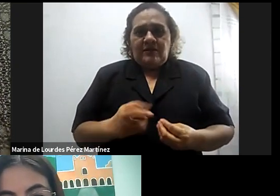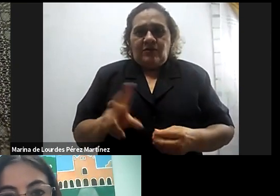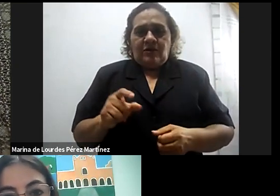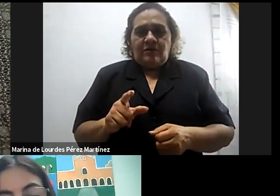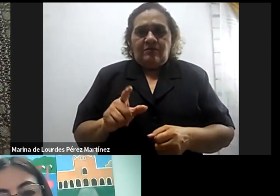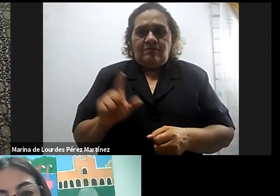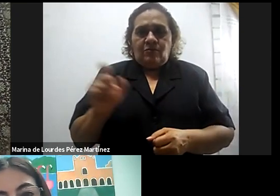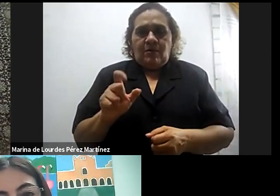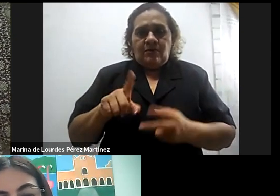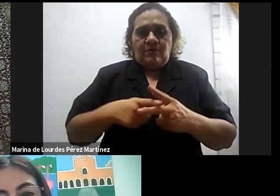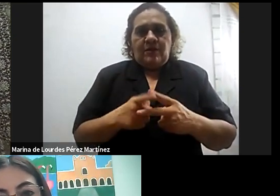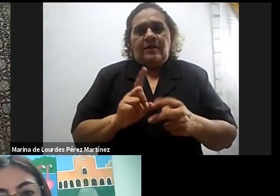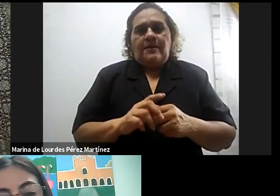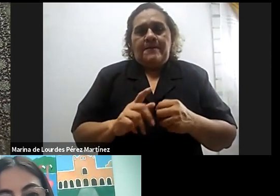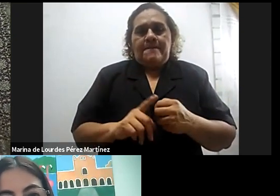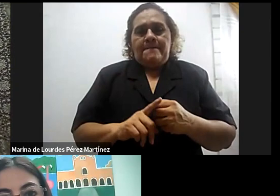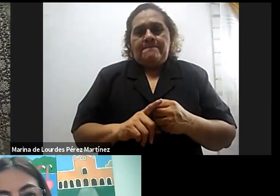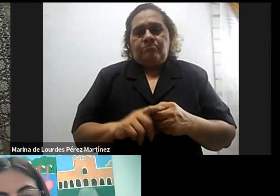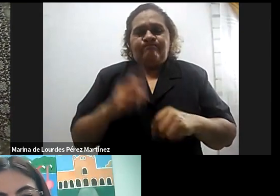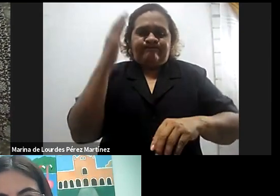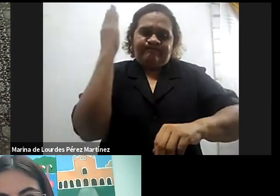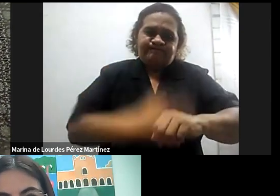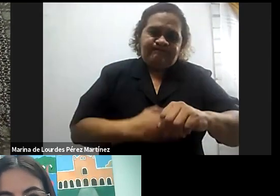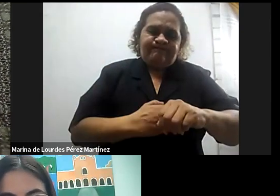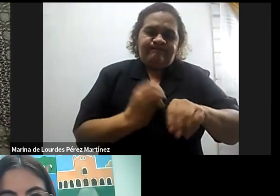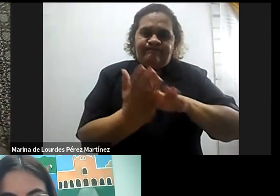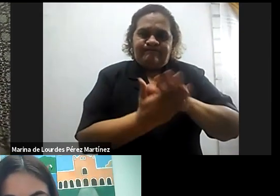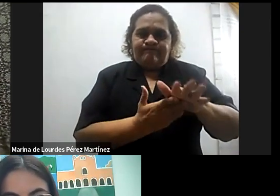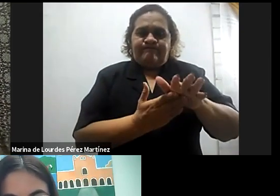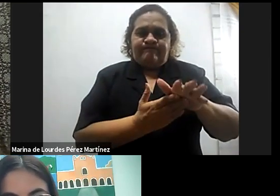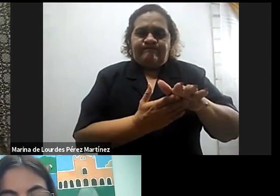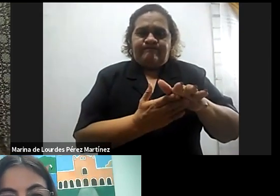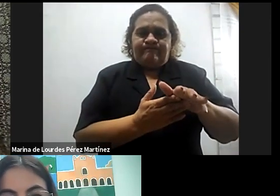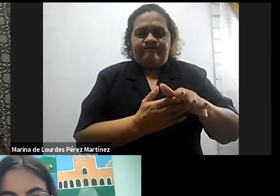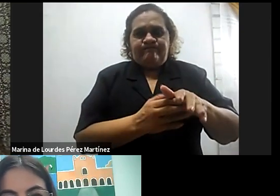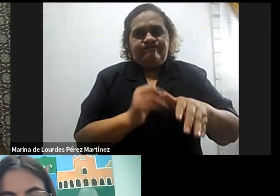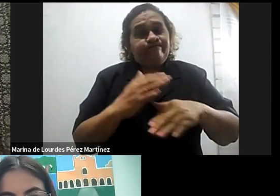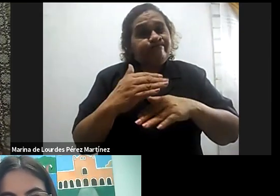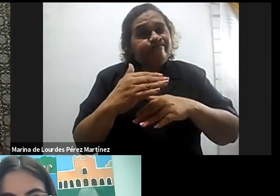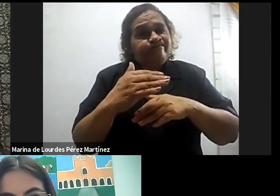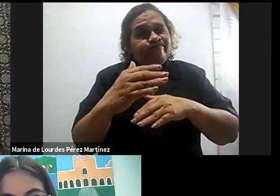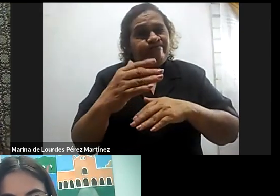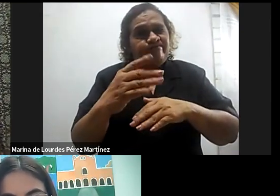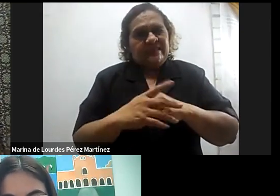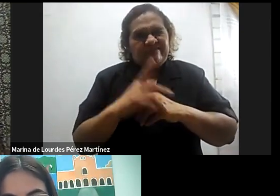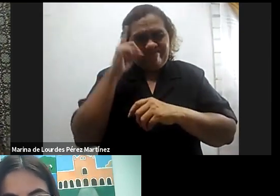empieza una amputación por pie diabético, muchas veces también termina con la vida de la persona. Así